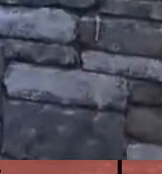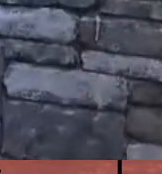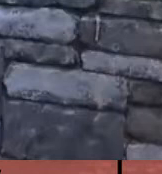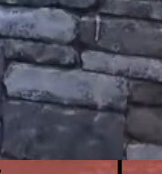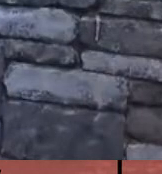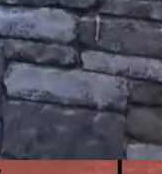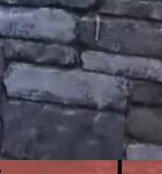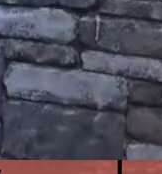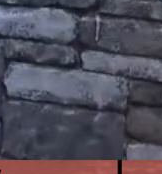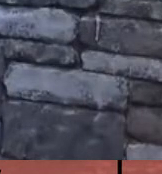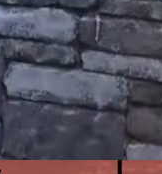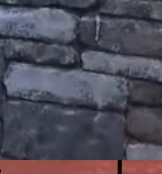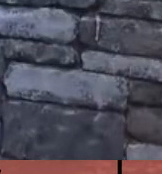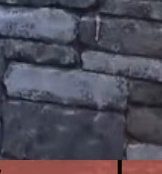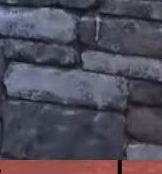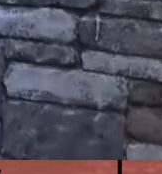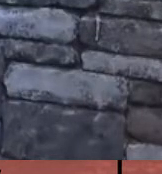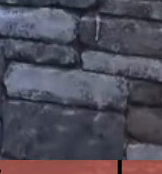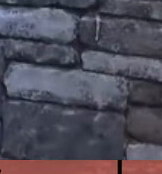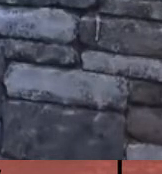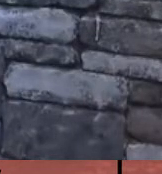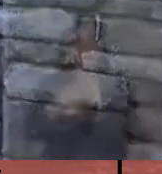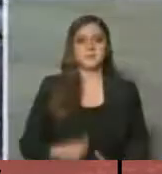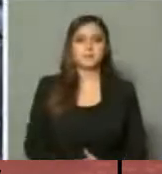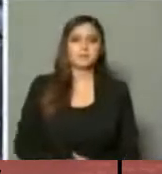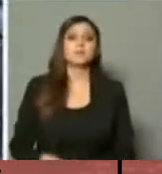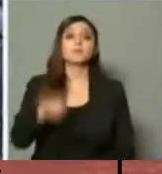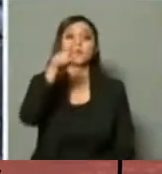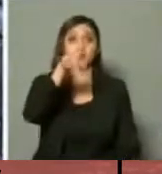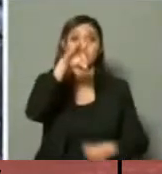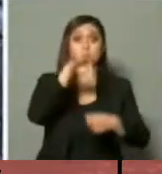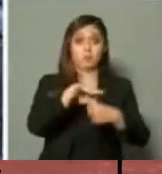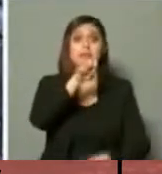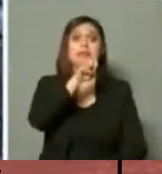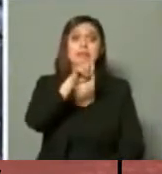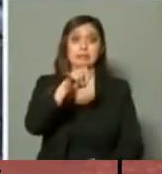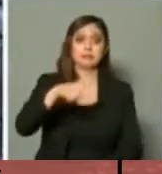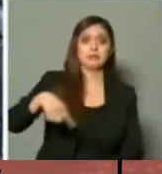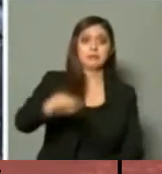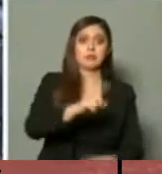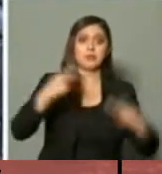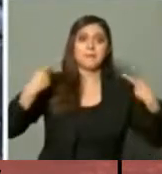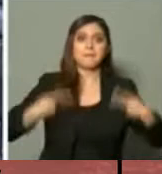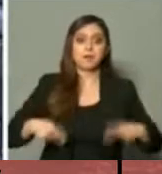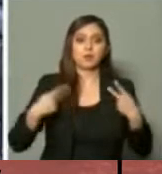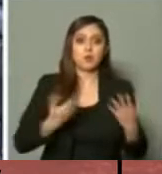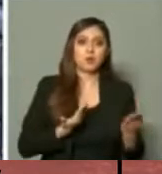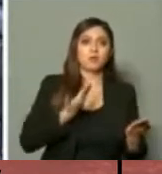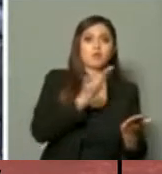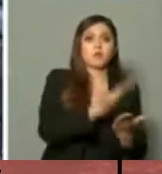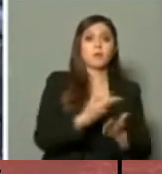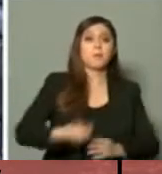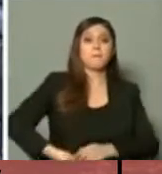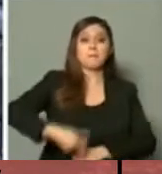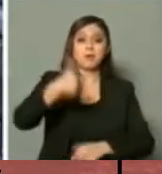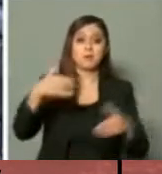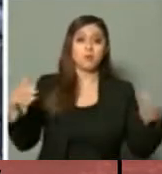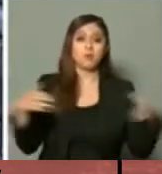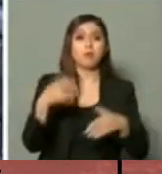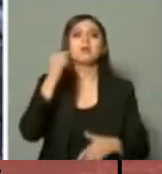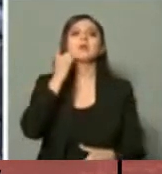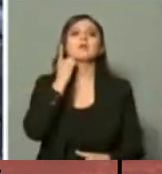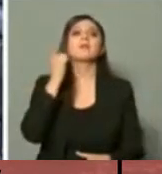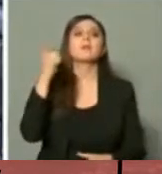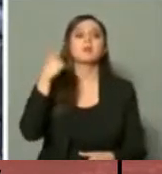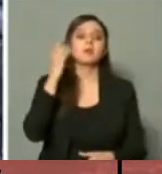sea favorecido por el voto ciudadano para ser diputada o diputado por su distrito en el primer Congreso de la Ciudad de México, mencione